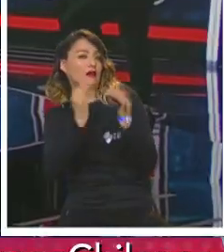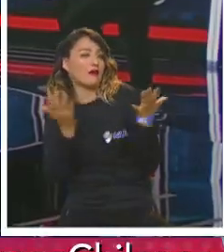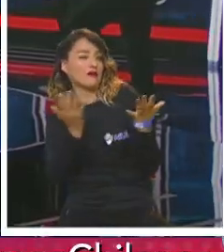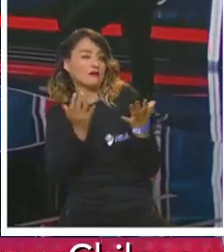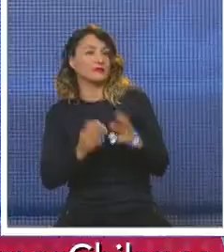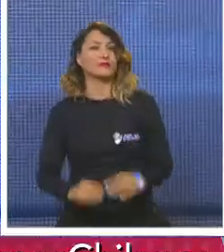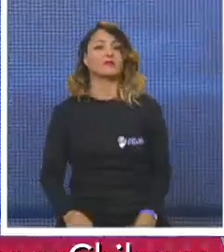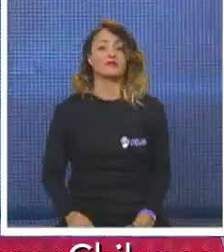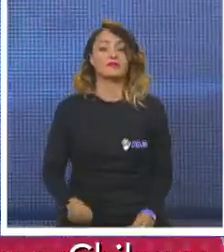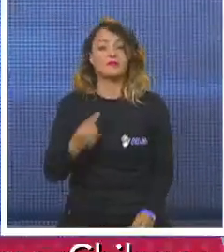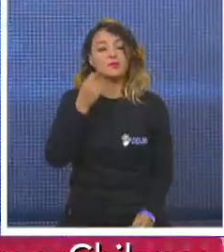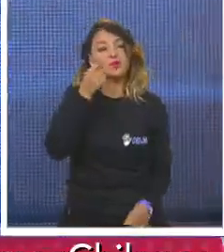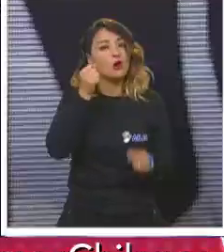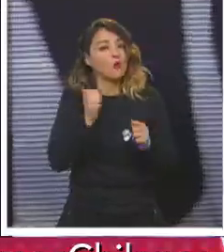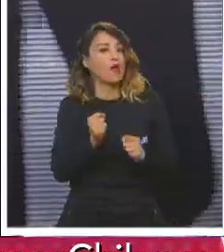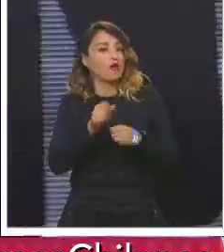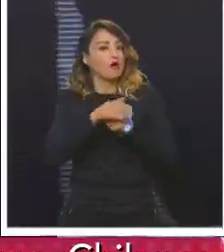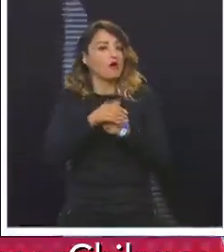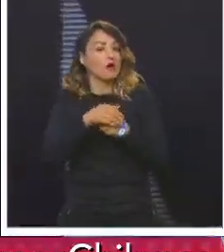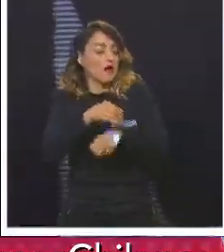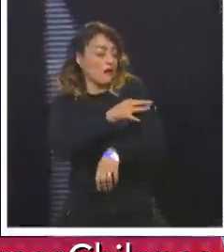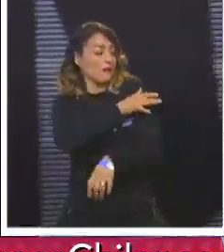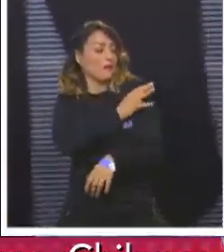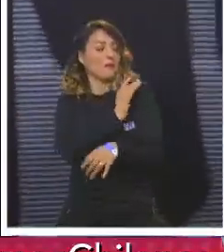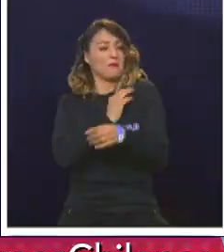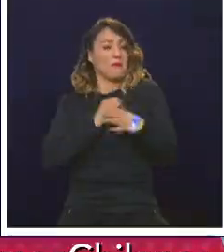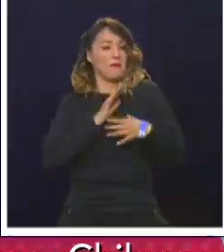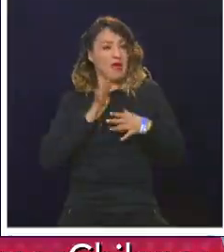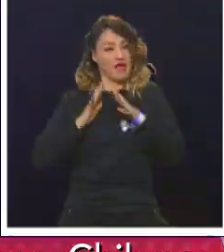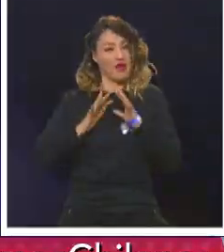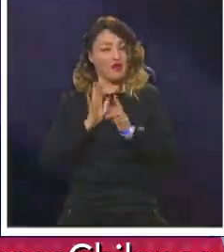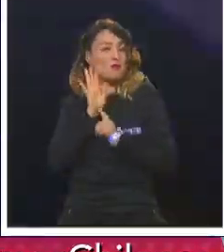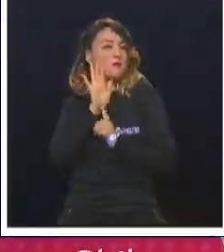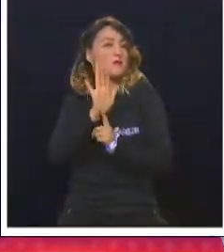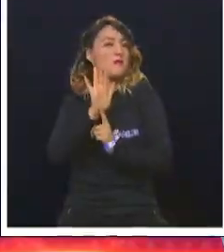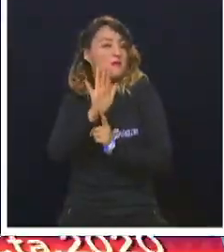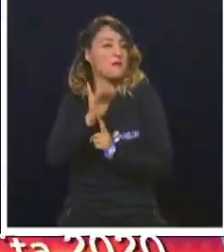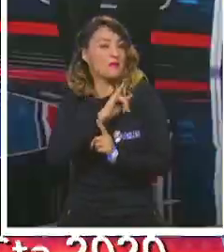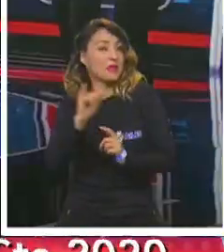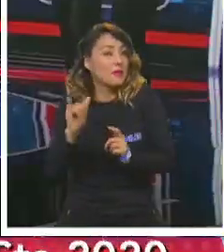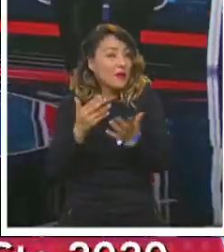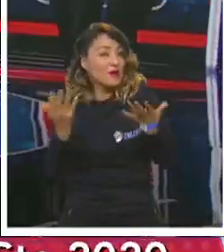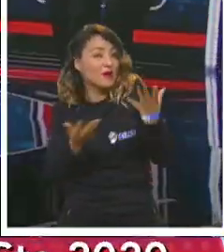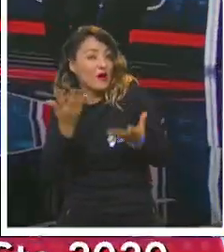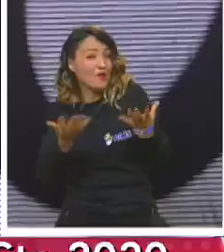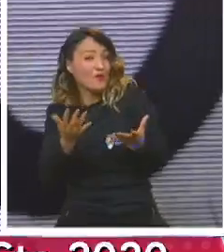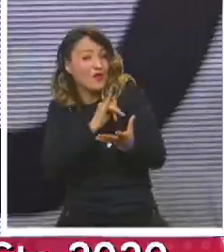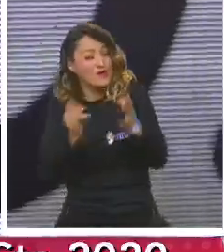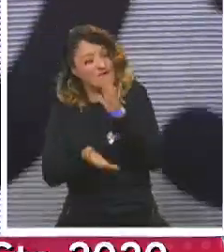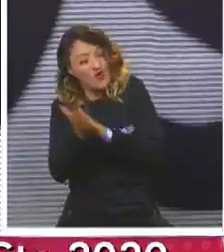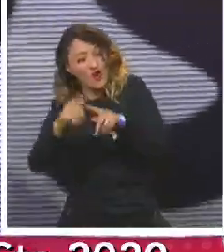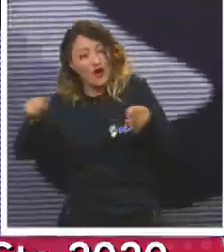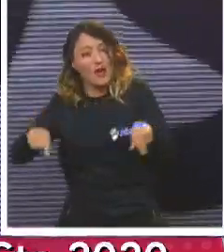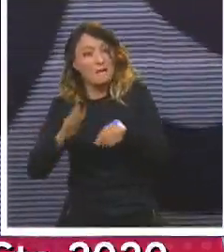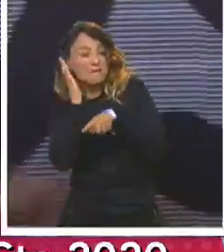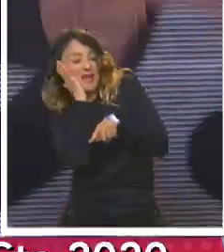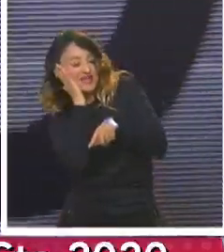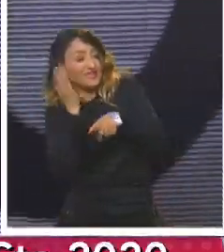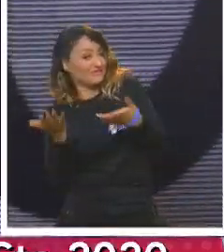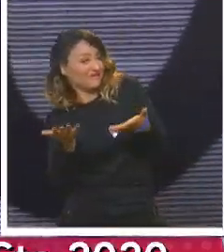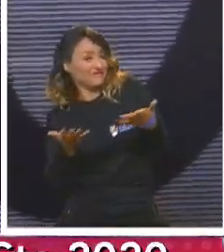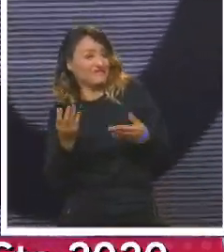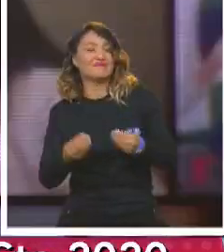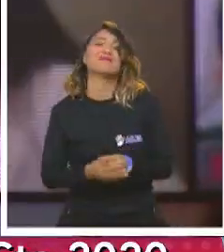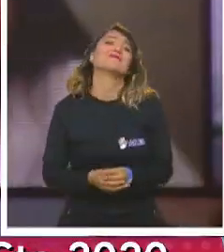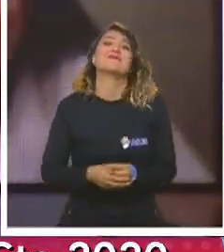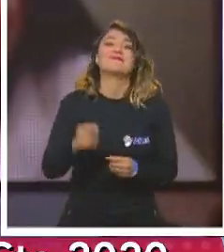señora. Le voy mostrando los pelitos en el hombro y... Cuando ya la weá está como... Me voy para la pieza. Se